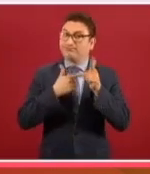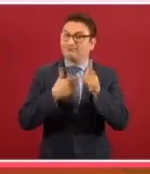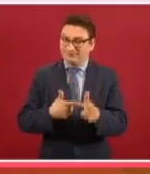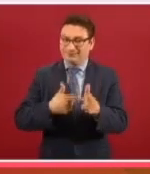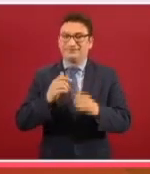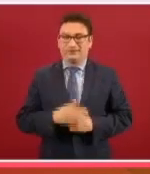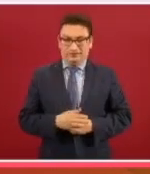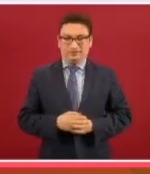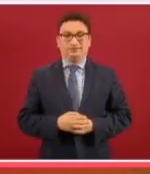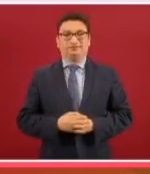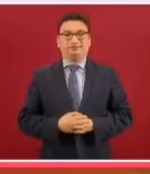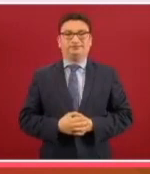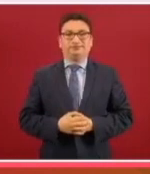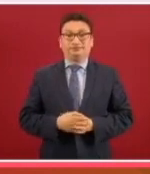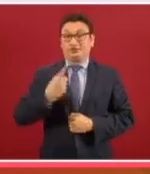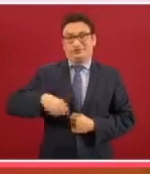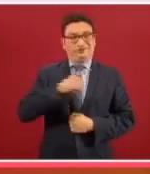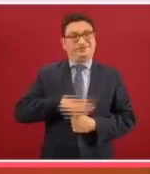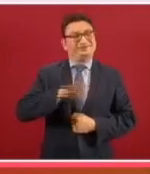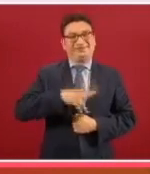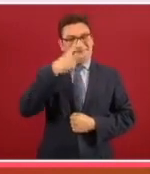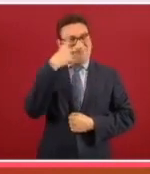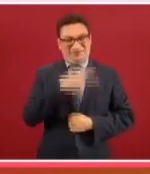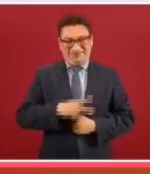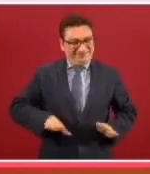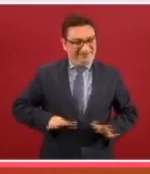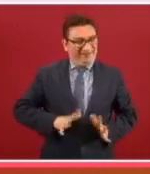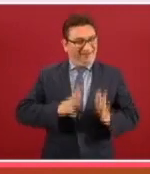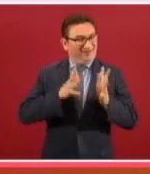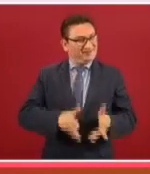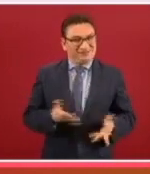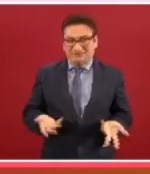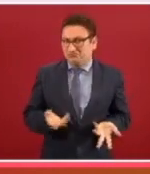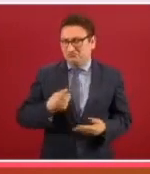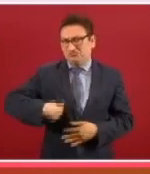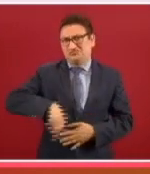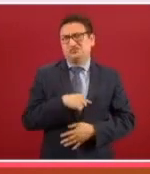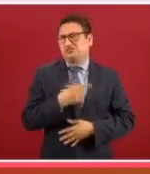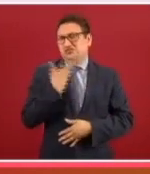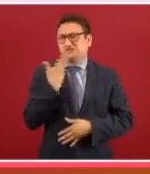como somos los mexicanos, de manera